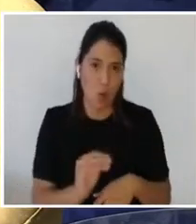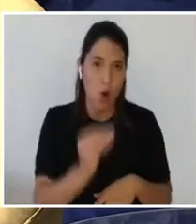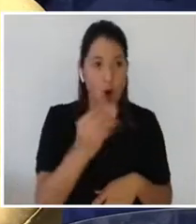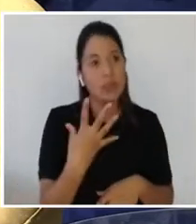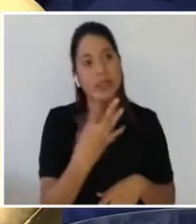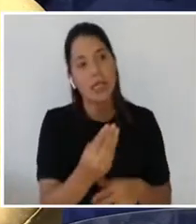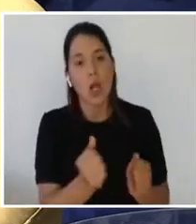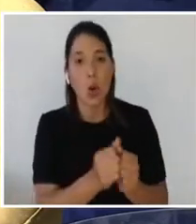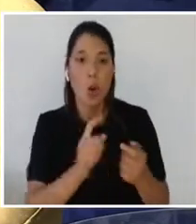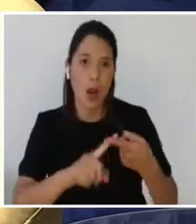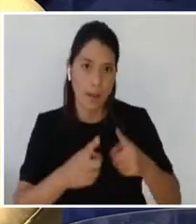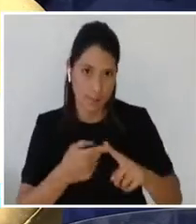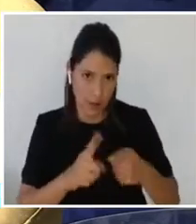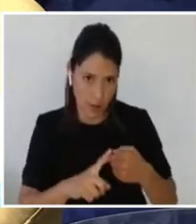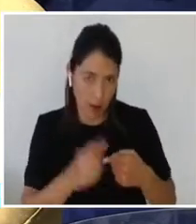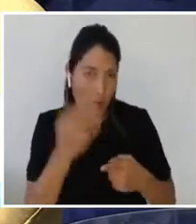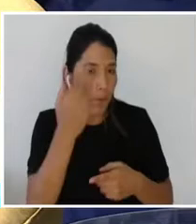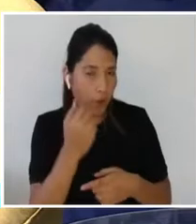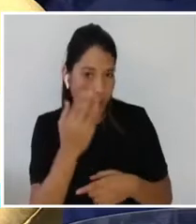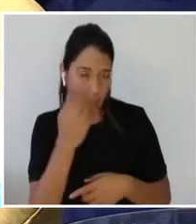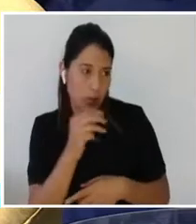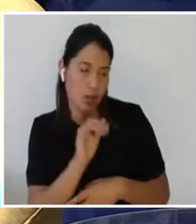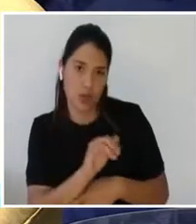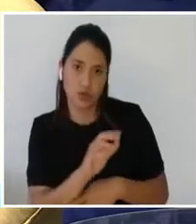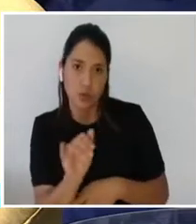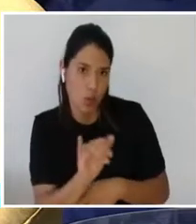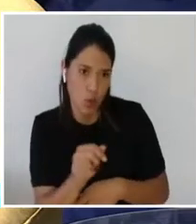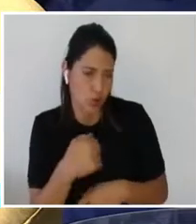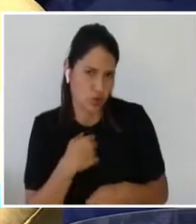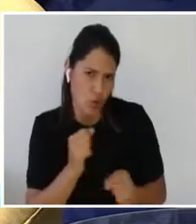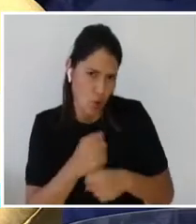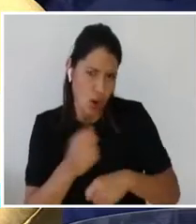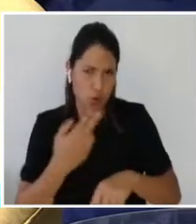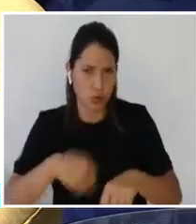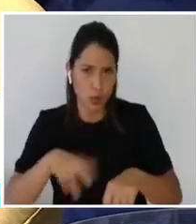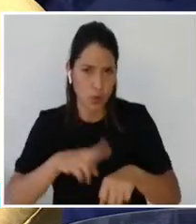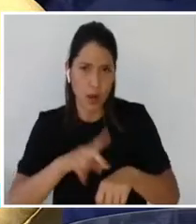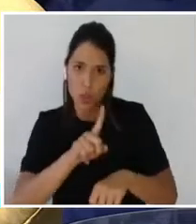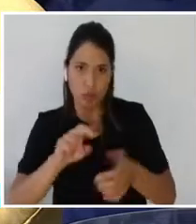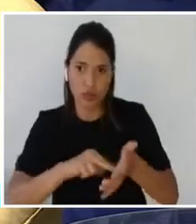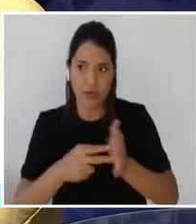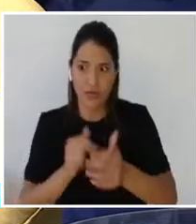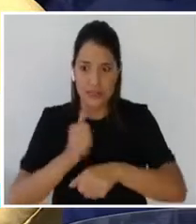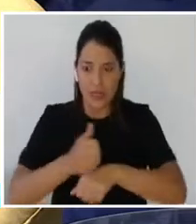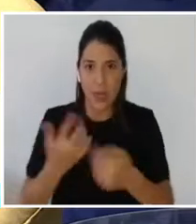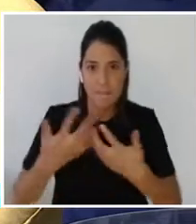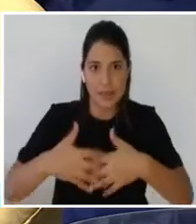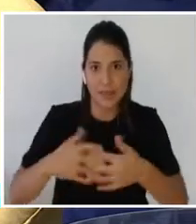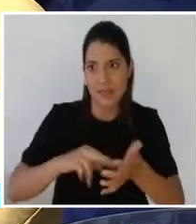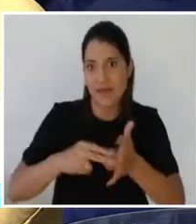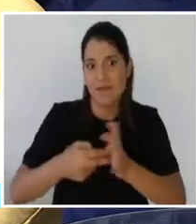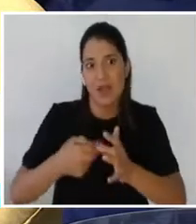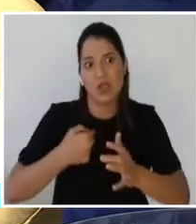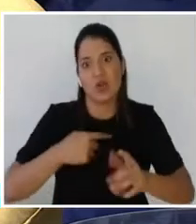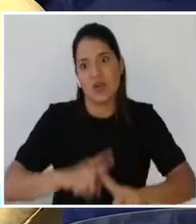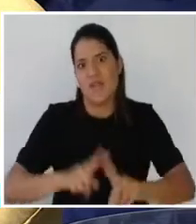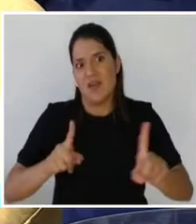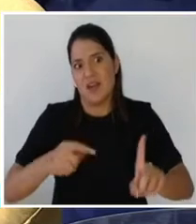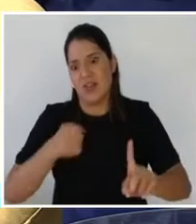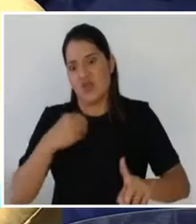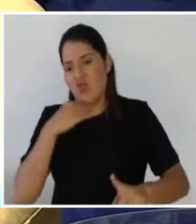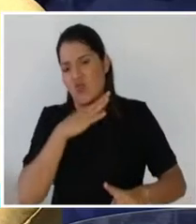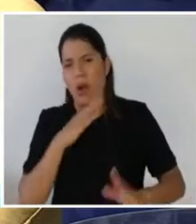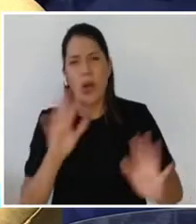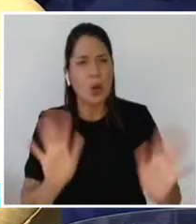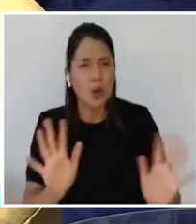eso igualmente uno lo hace normalmente. No es que ser emprendedor es ser alguien diferente, alguien raro, sino que uno hace igual cosas de